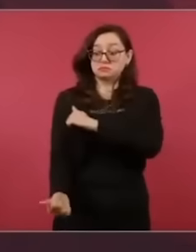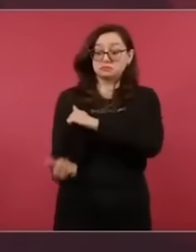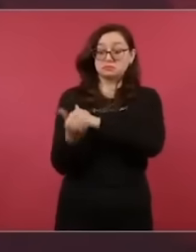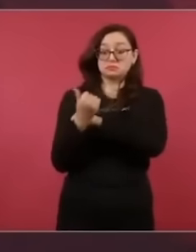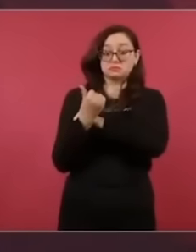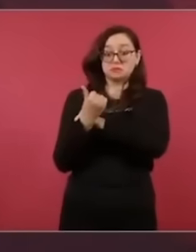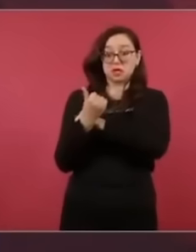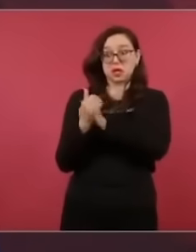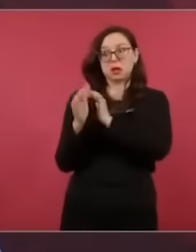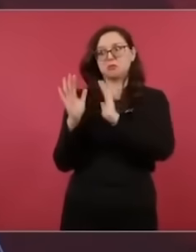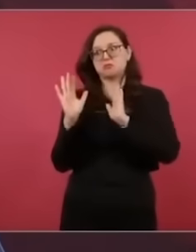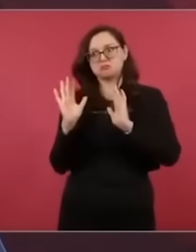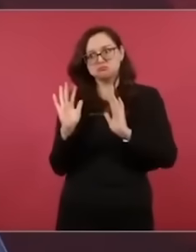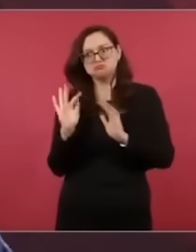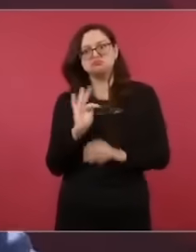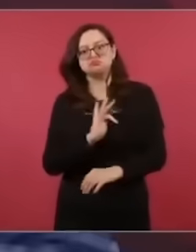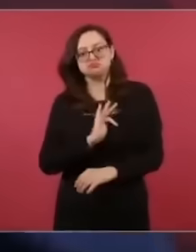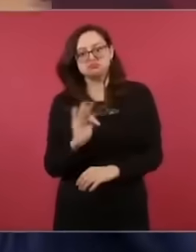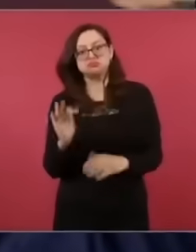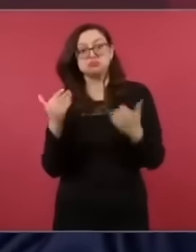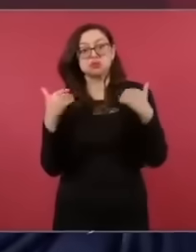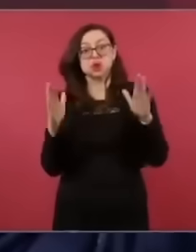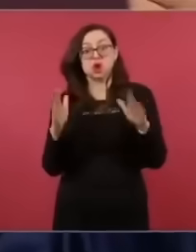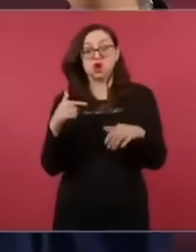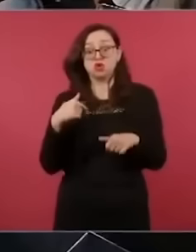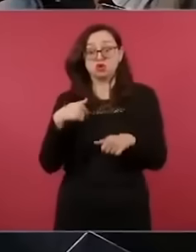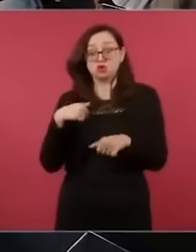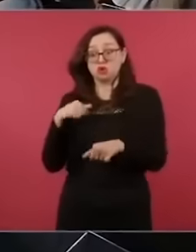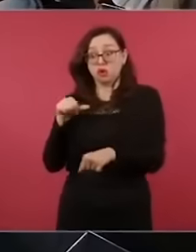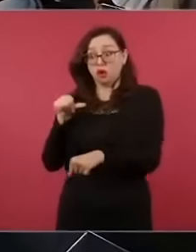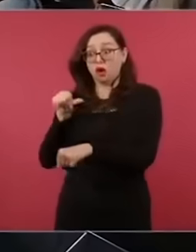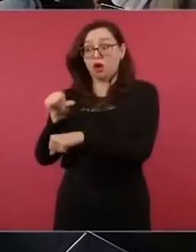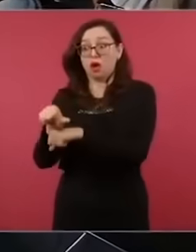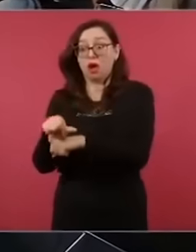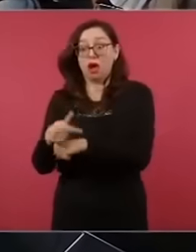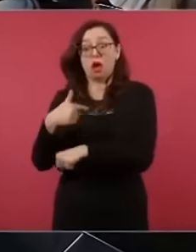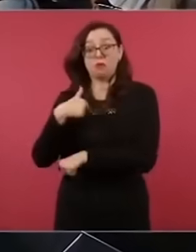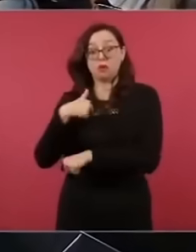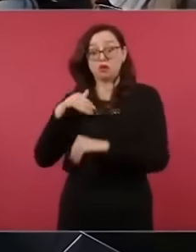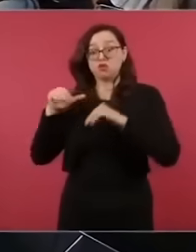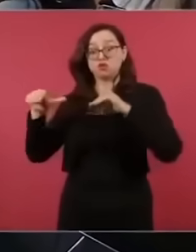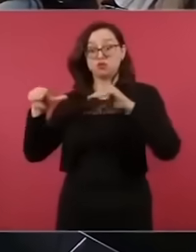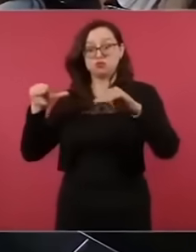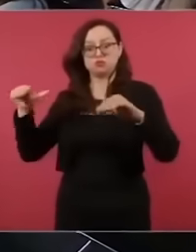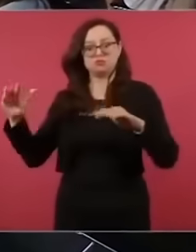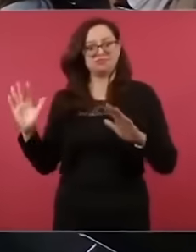nada de que yo conformo el movimiento obradorista